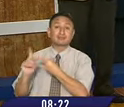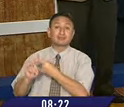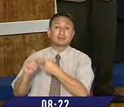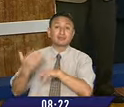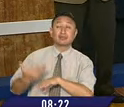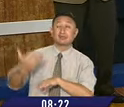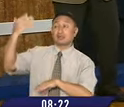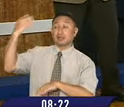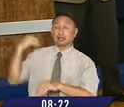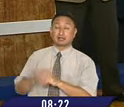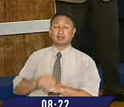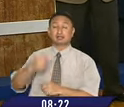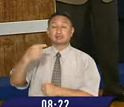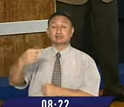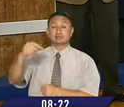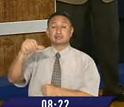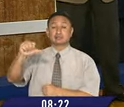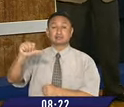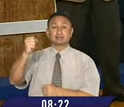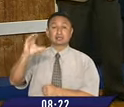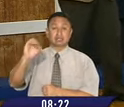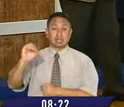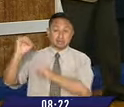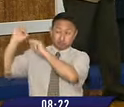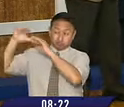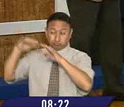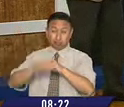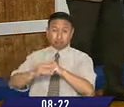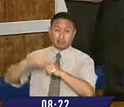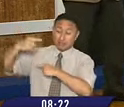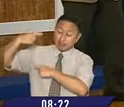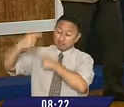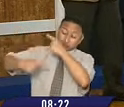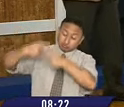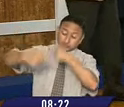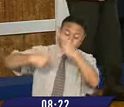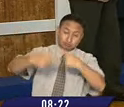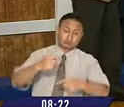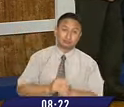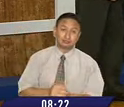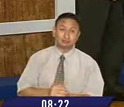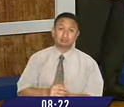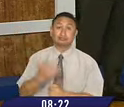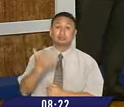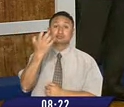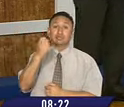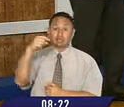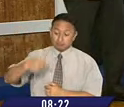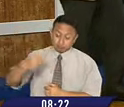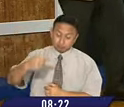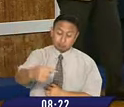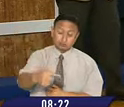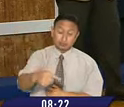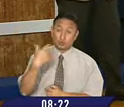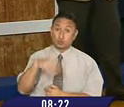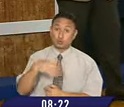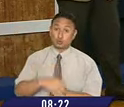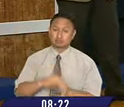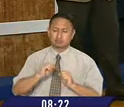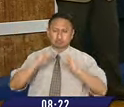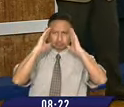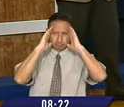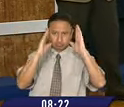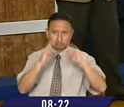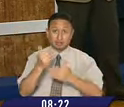al aluvión de La Gasca tras ser arrastrado por lo menos 15 cuadras. Increíble, hay que poner atención y ayudar a